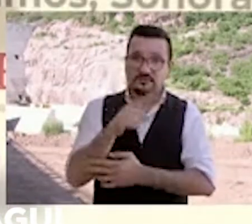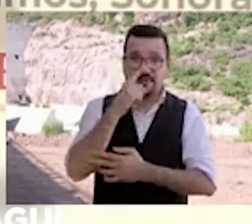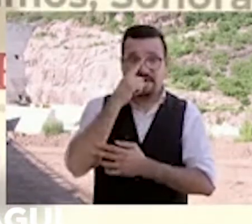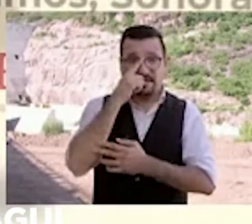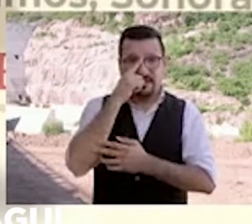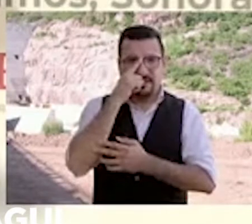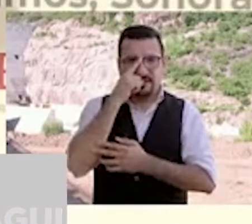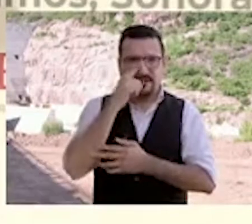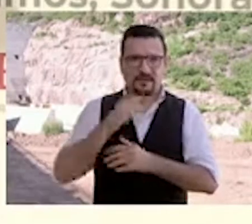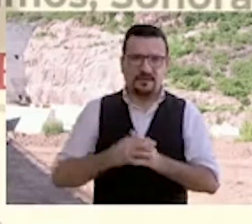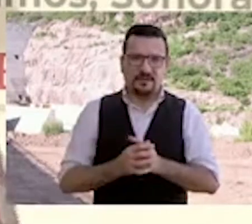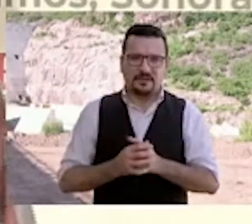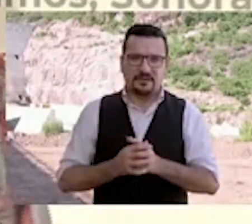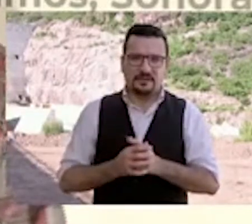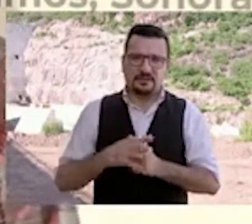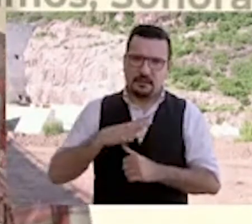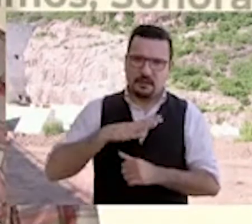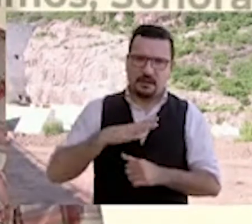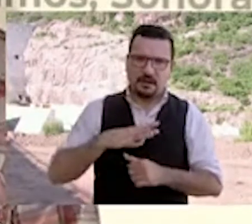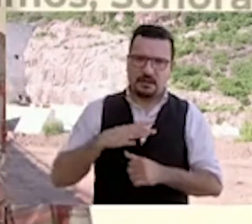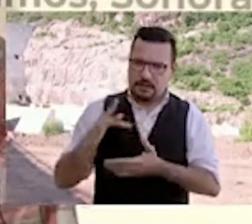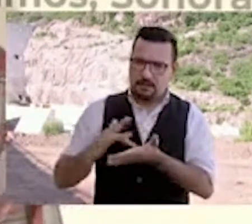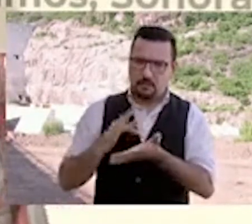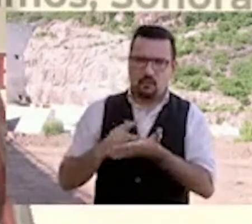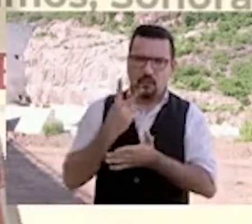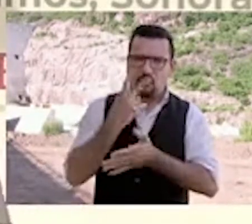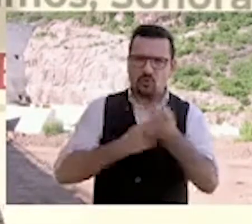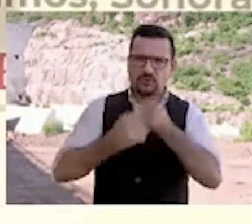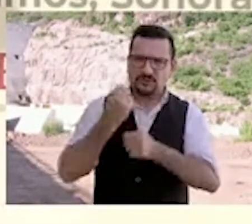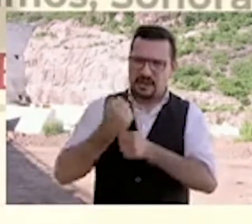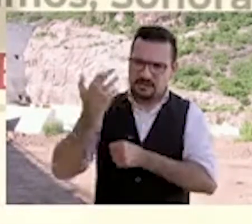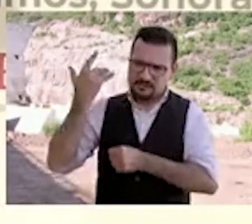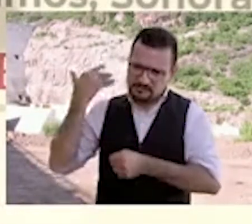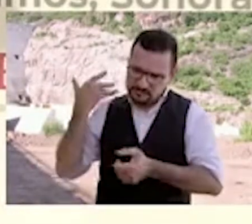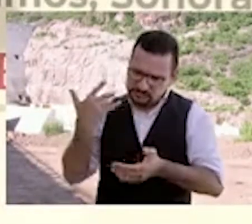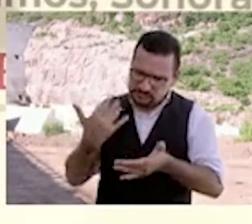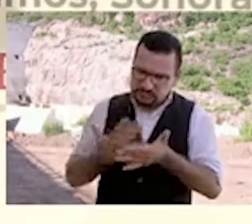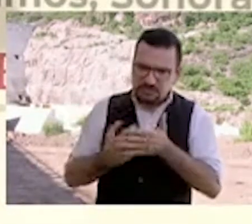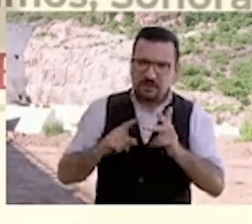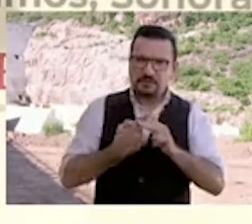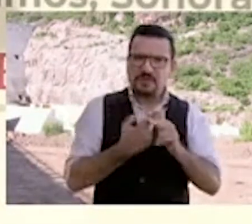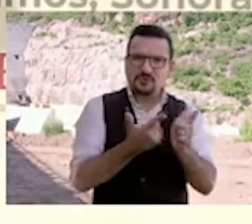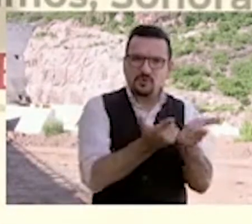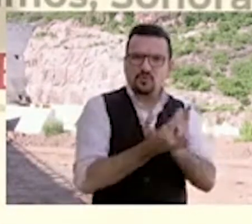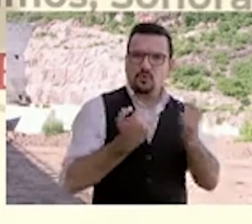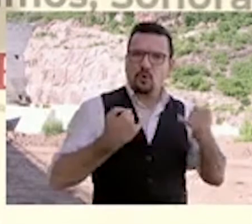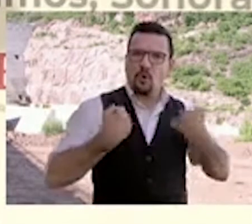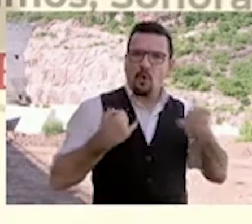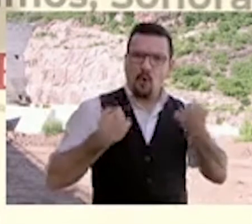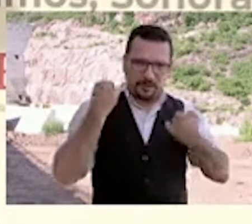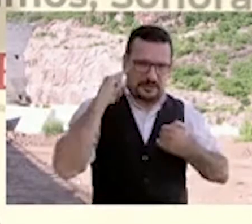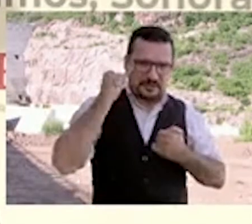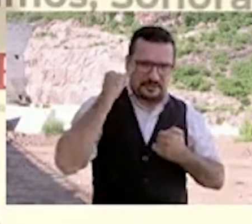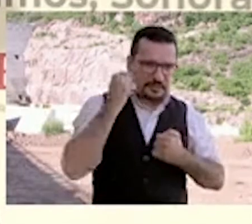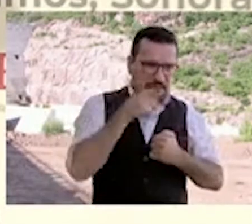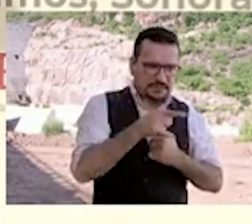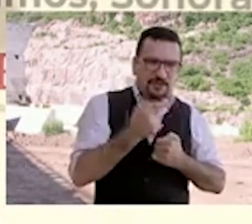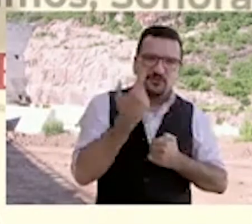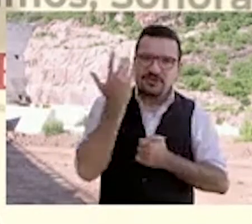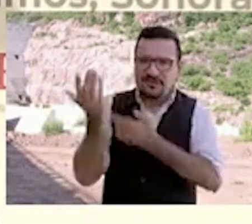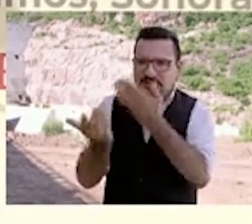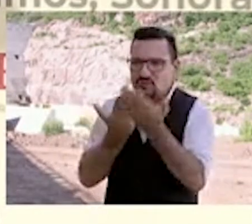poquito, hace 2 años para acá empezaron a estudiar los jóvenes guarijíos, ahorita ya en